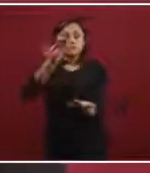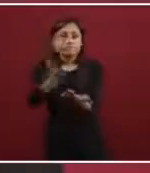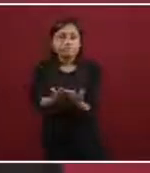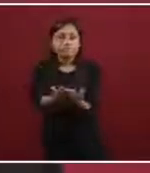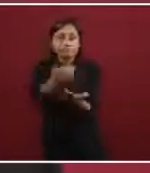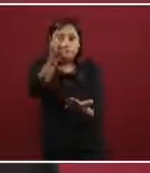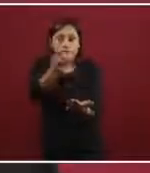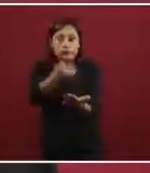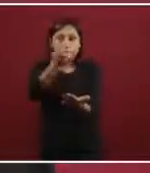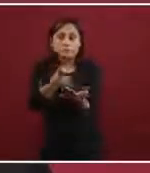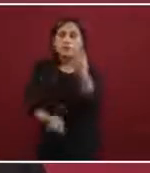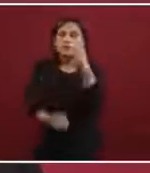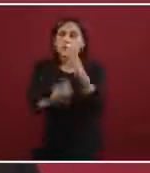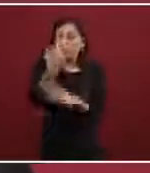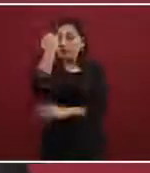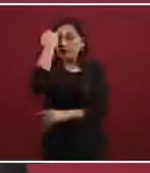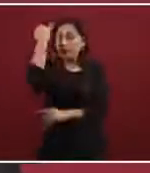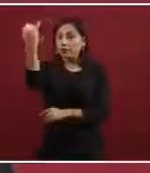incluso